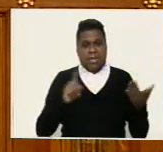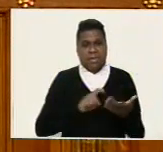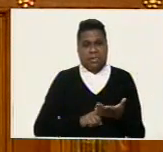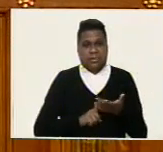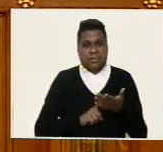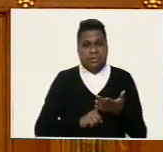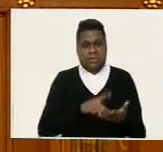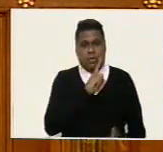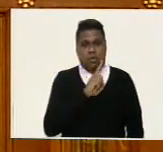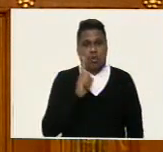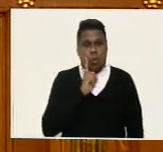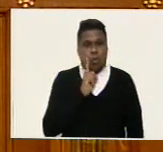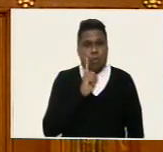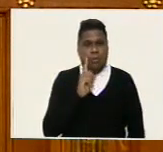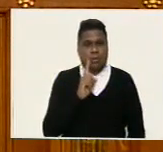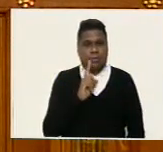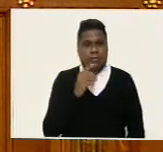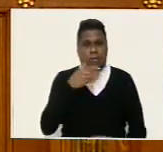Orinoco.